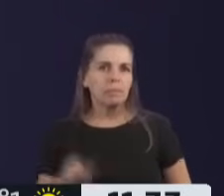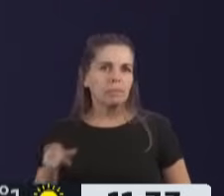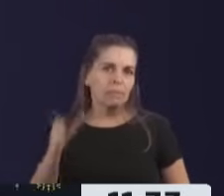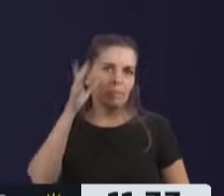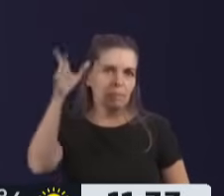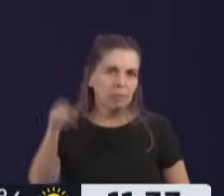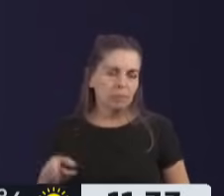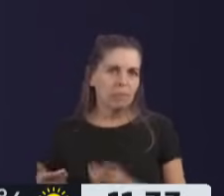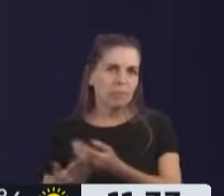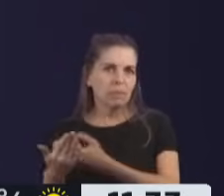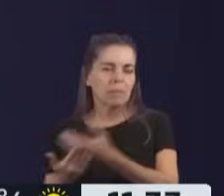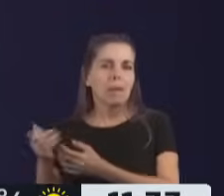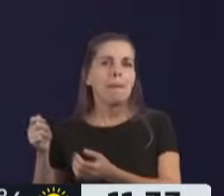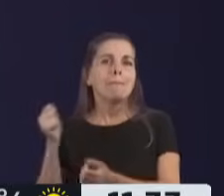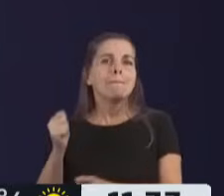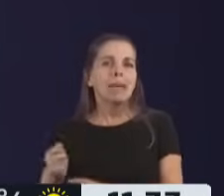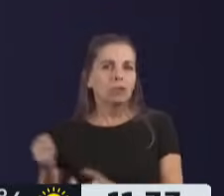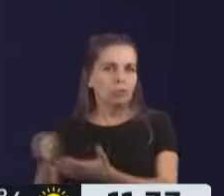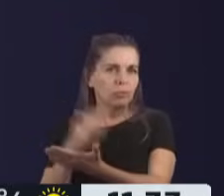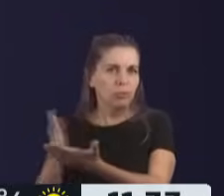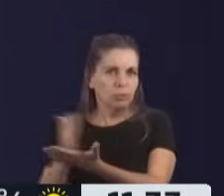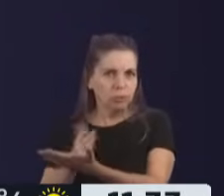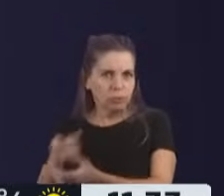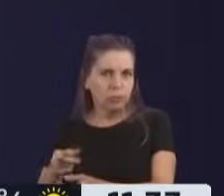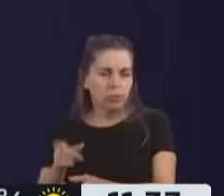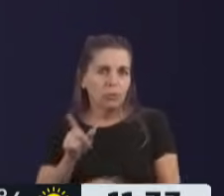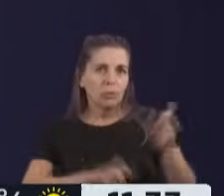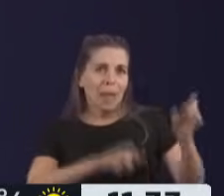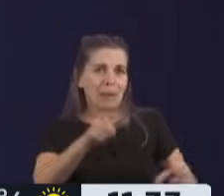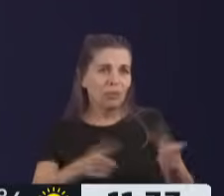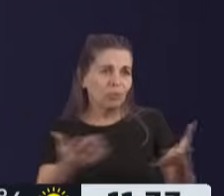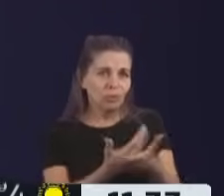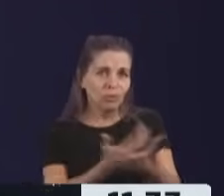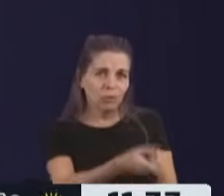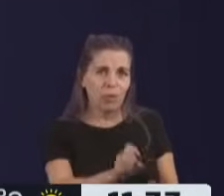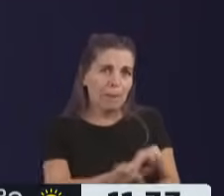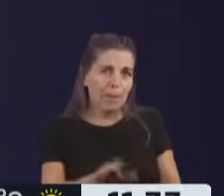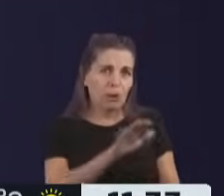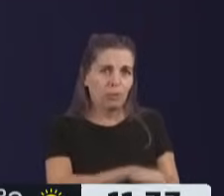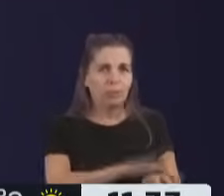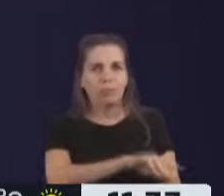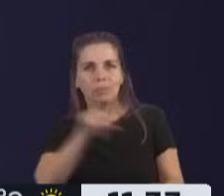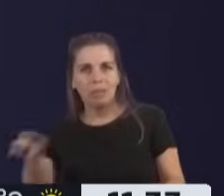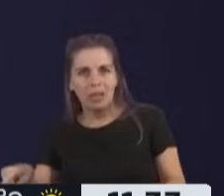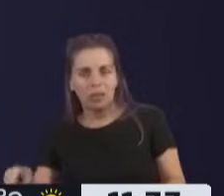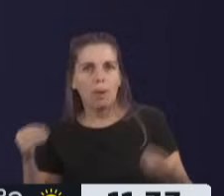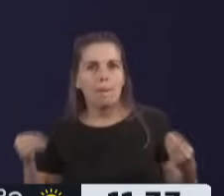brutal que quienes más lo sufren son los que menos tienen, porque efectivamente la máquina de hacer